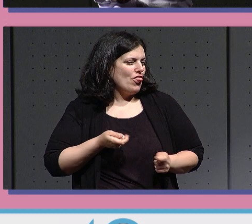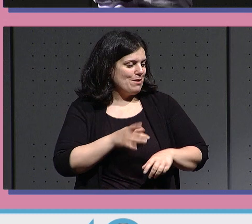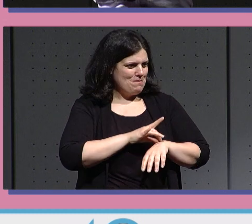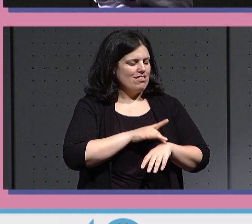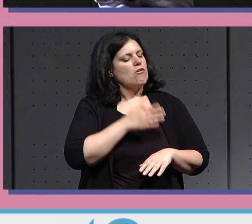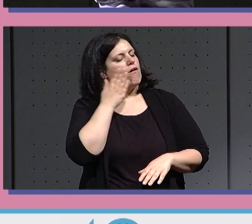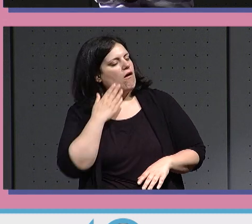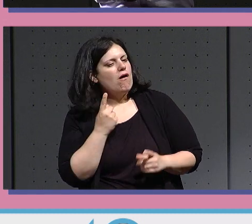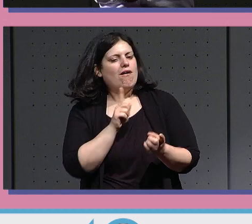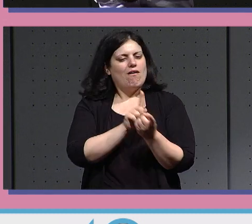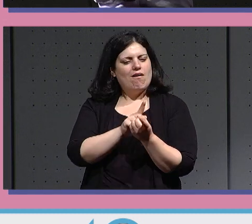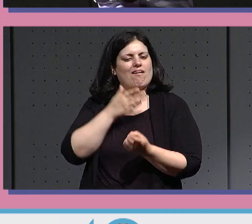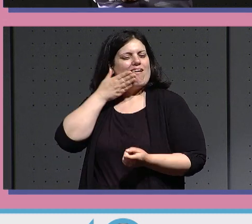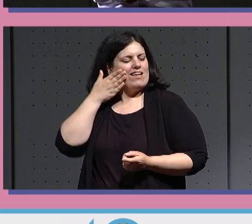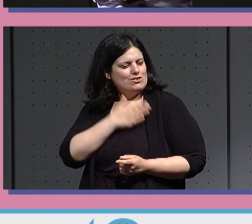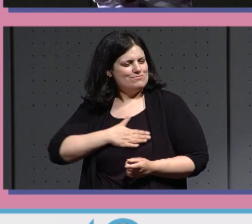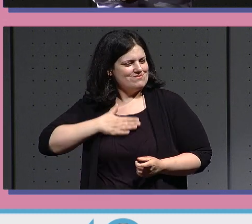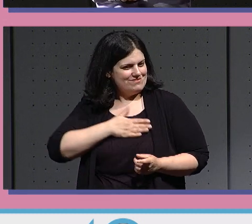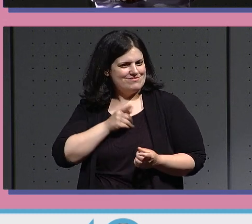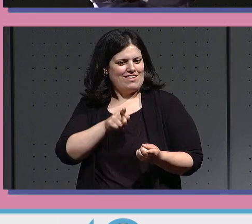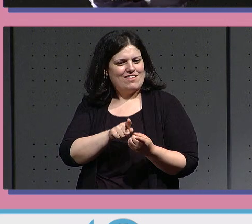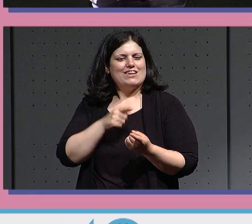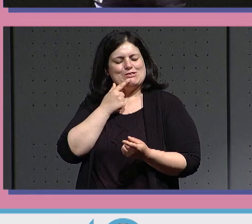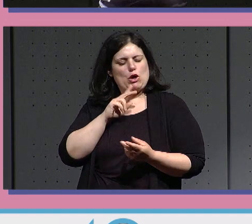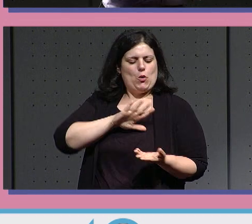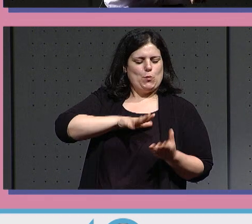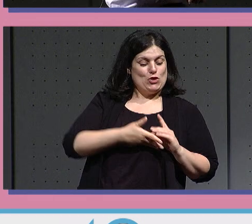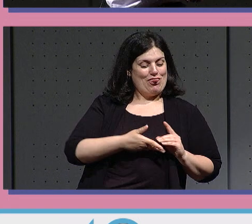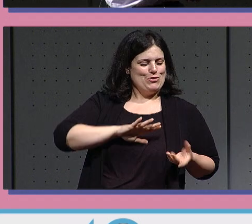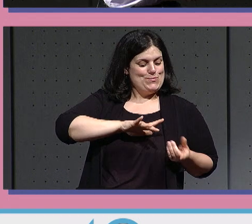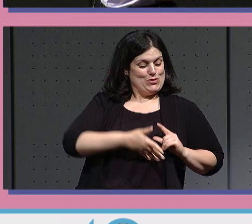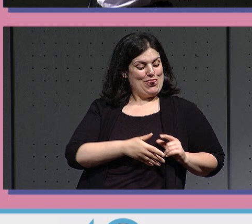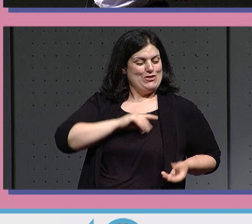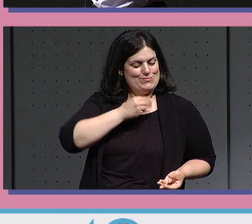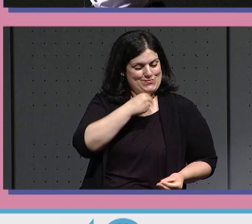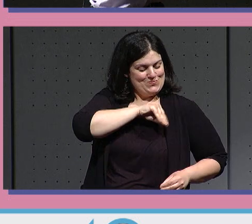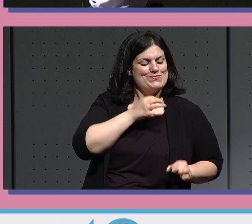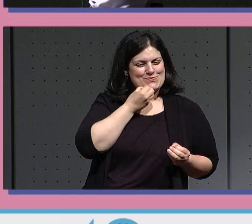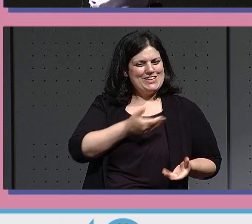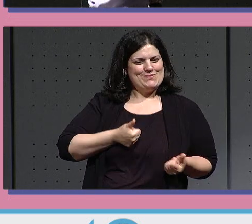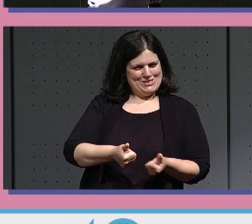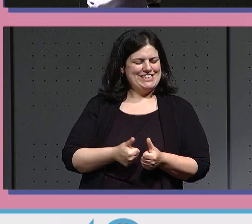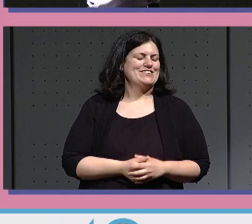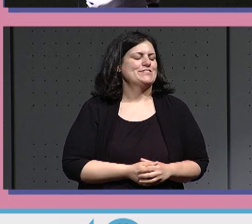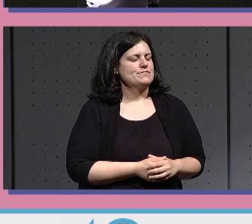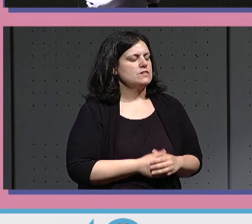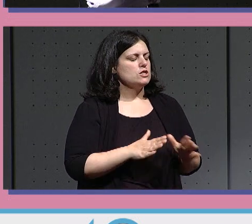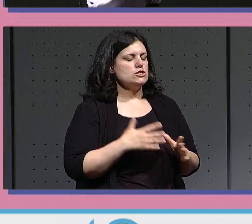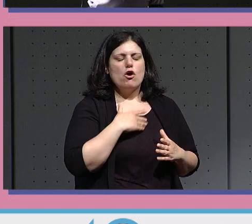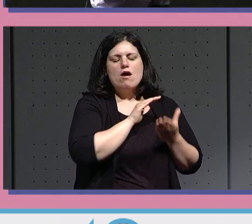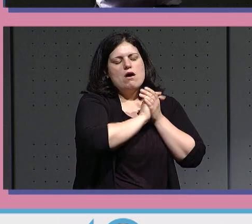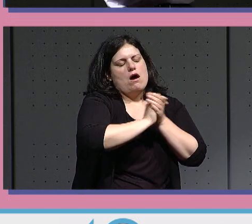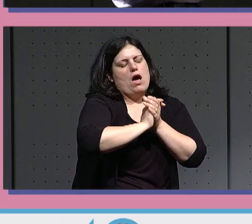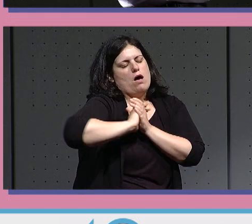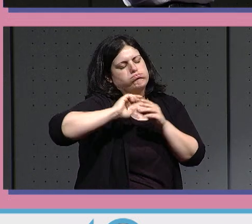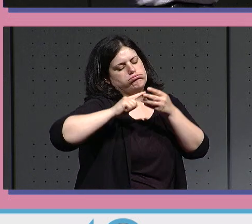cariño a otra, un cuidador a otra, digo, qué bien lo estará metilando. Y con esto acabo. Tengo que agradecer a tantas cosas, a tanta